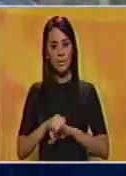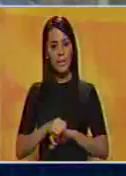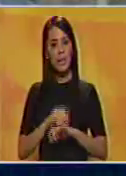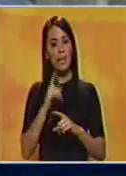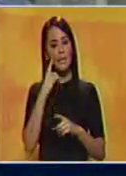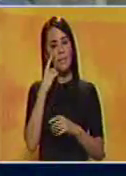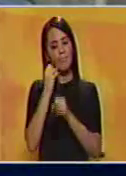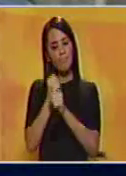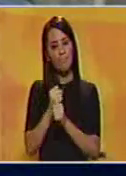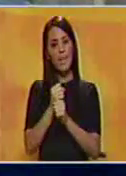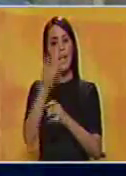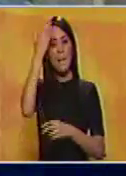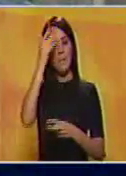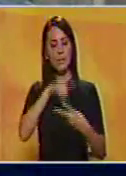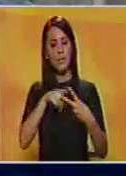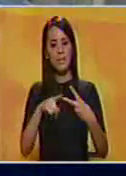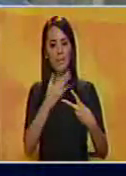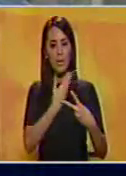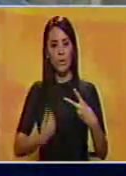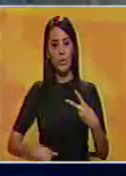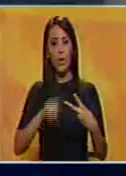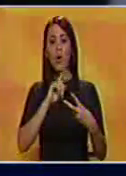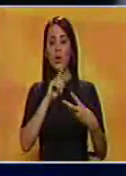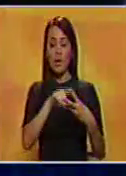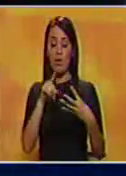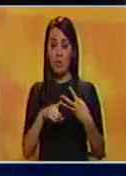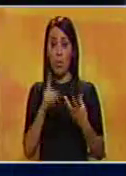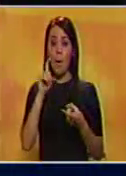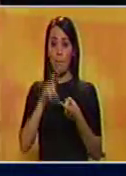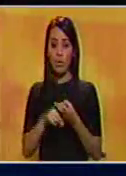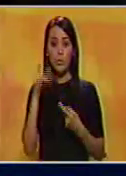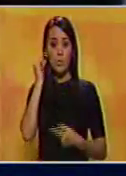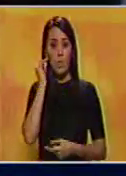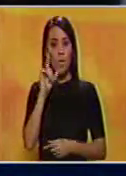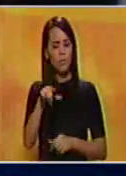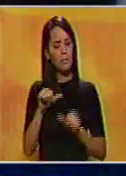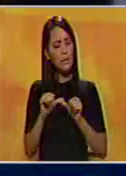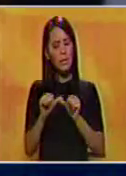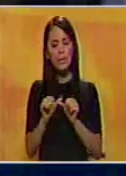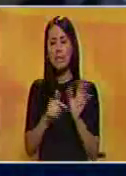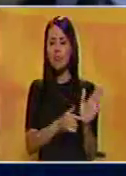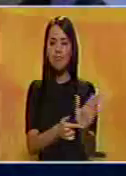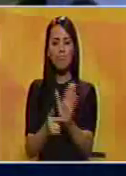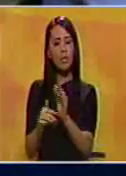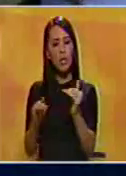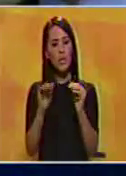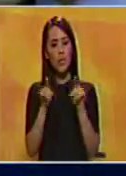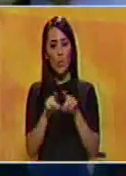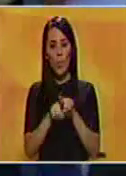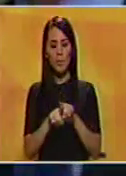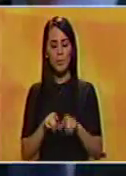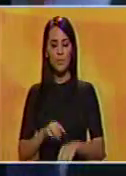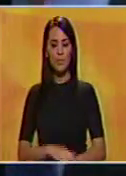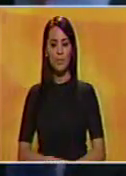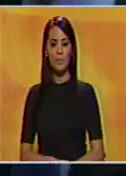que los príncipes William y Harry, así como las duquesas Kate y Meghan, sigan su camino y mantengan vivo su legado.